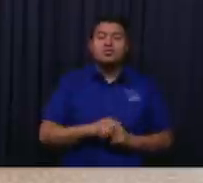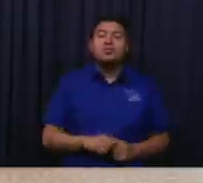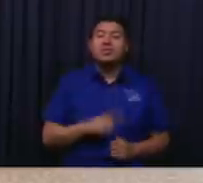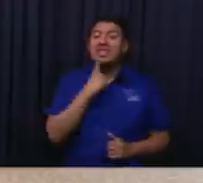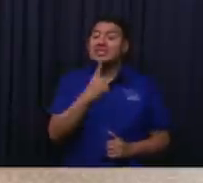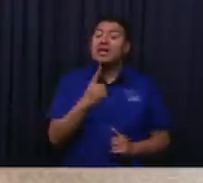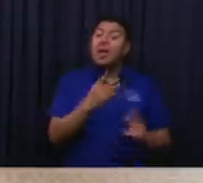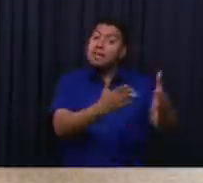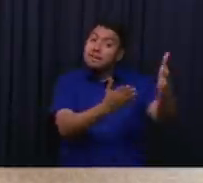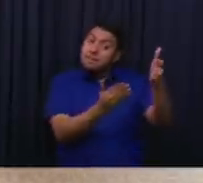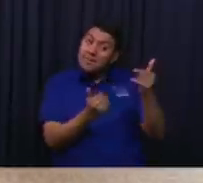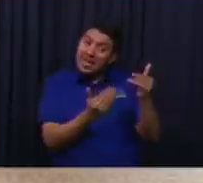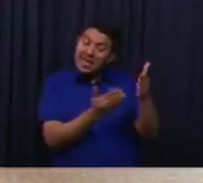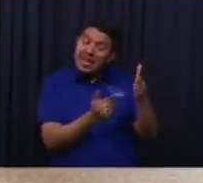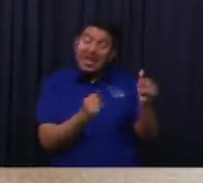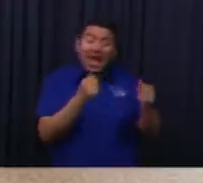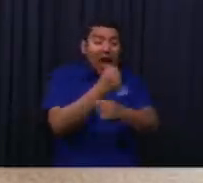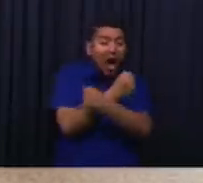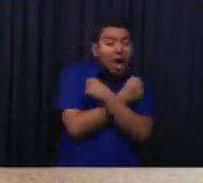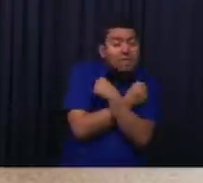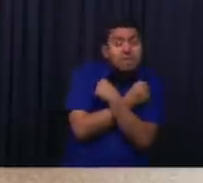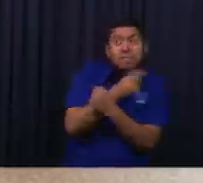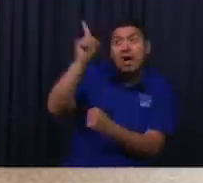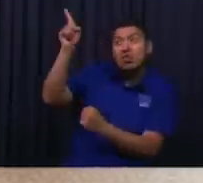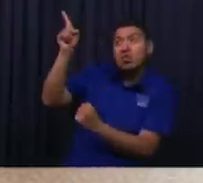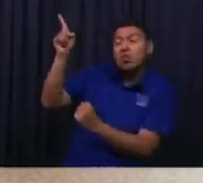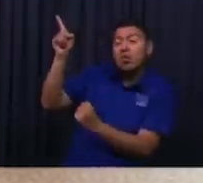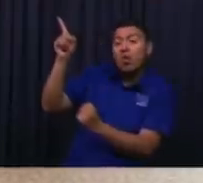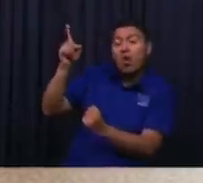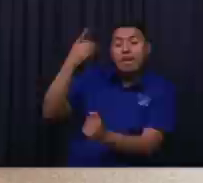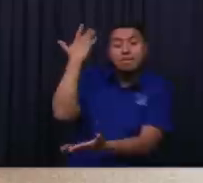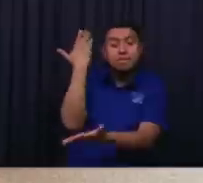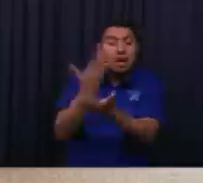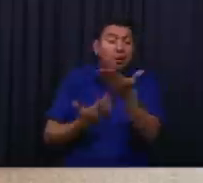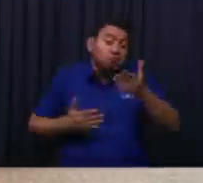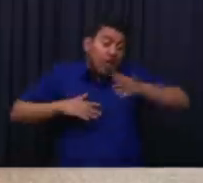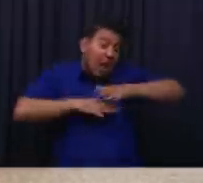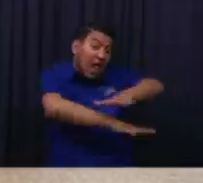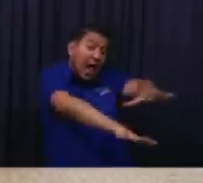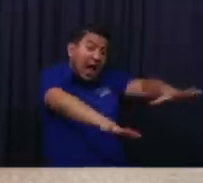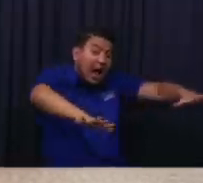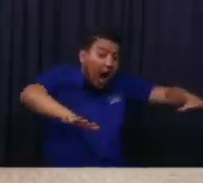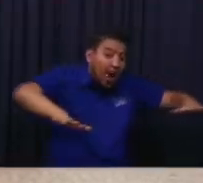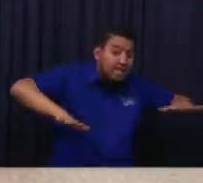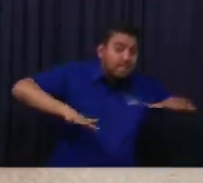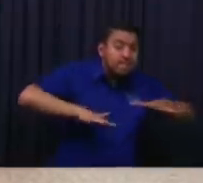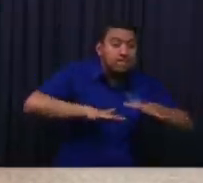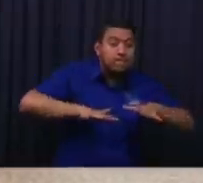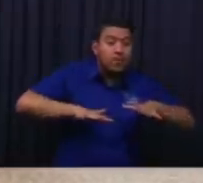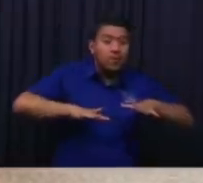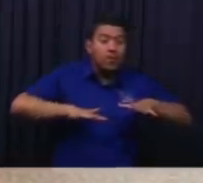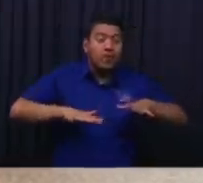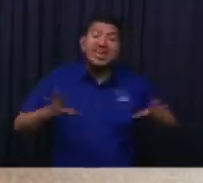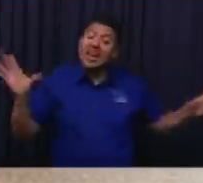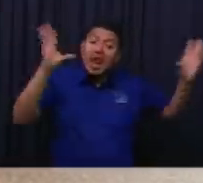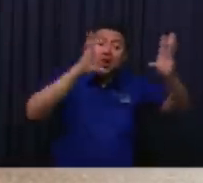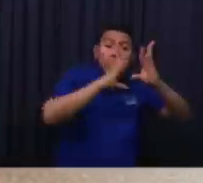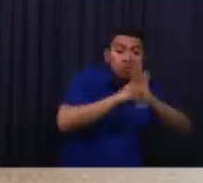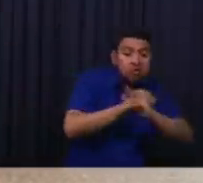donde dice: ven amado mío, salgamos al campo, pasemos la noche en las